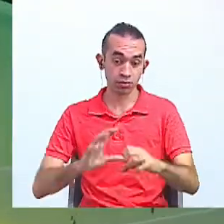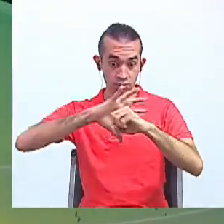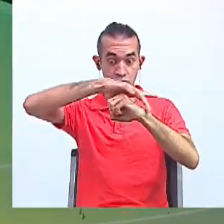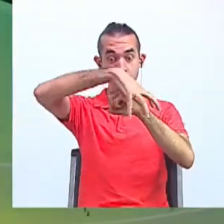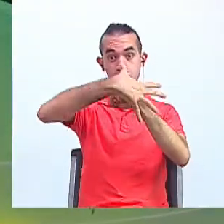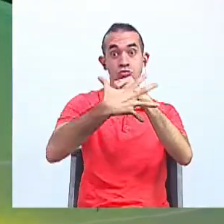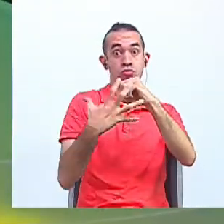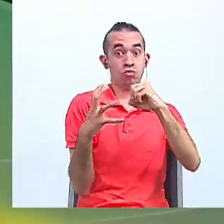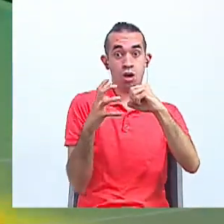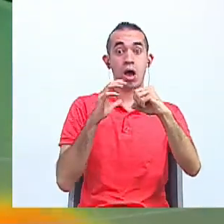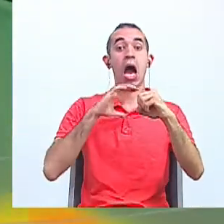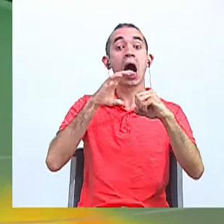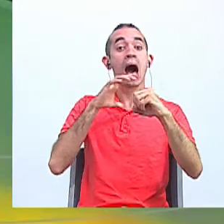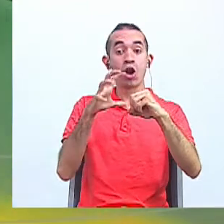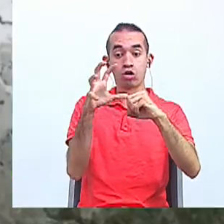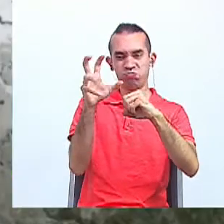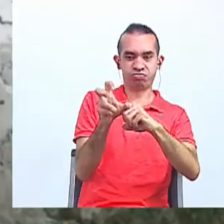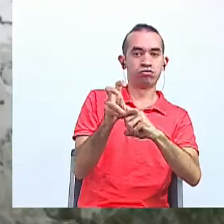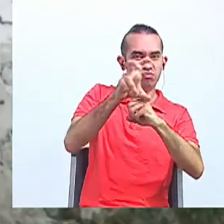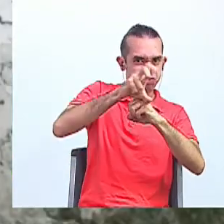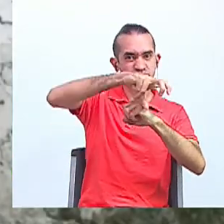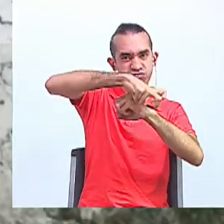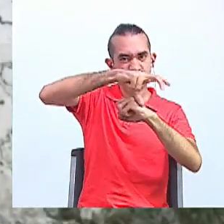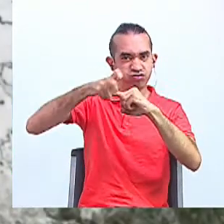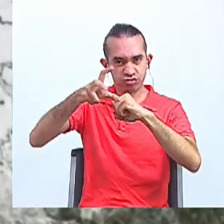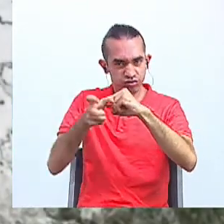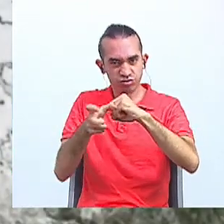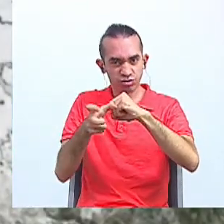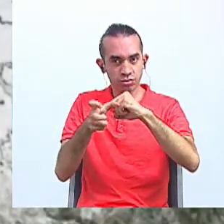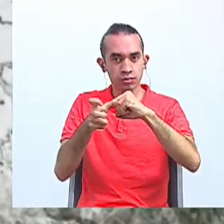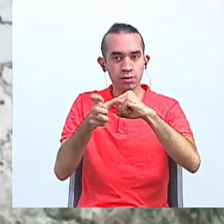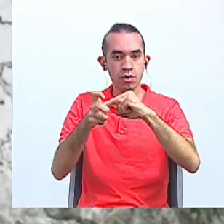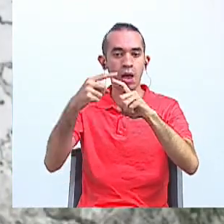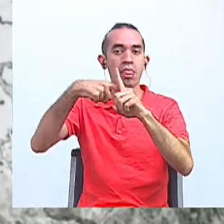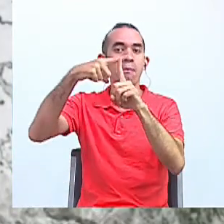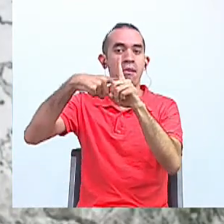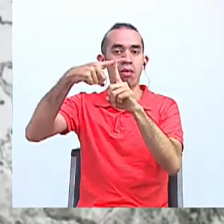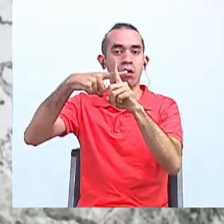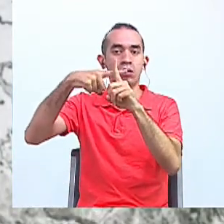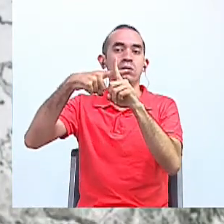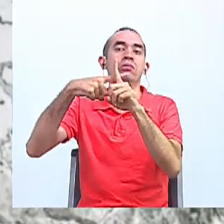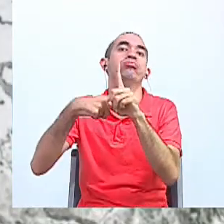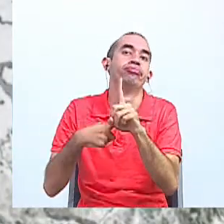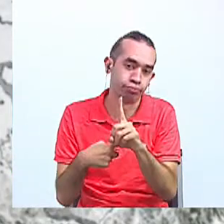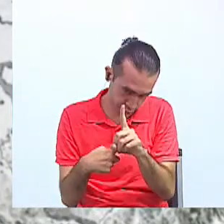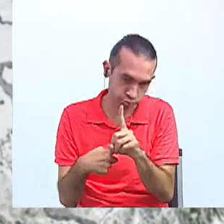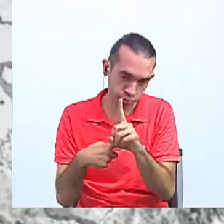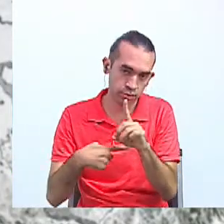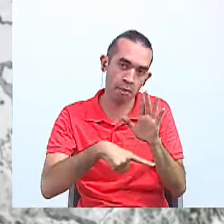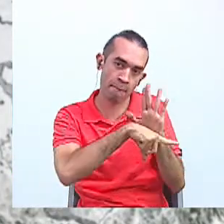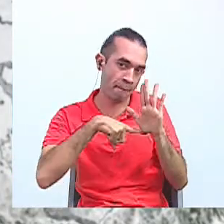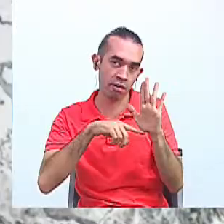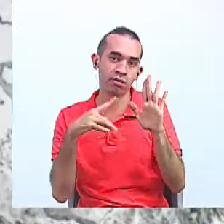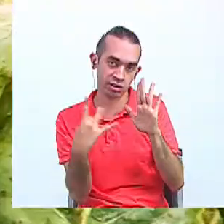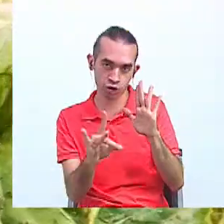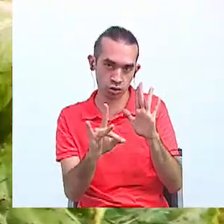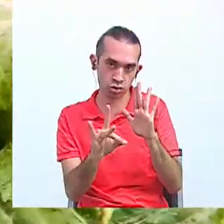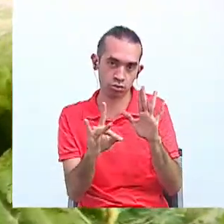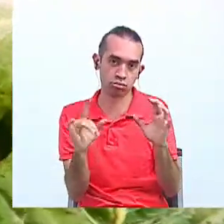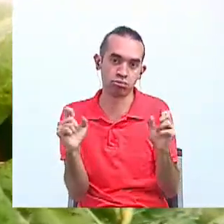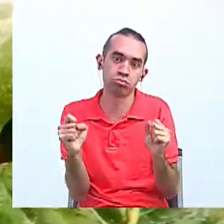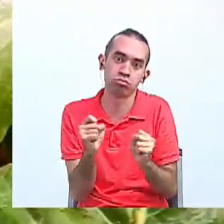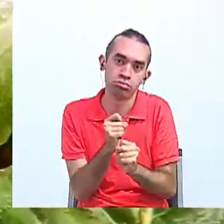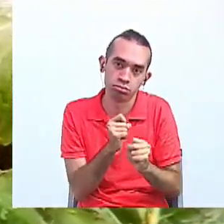que atrape el calor en la superficie, la temperatura terrestre caería a un promedio de 18 grados bajo cero, y